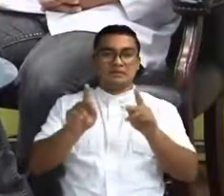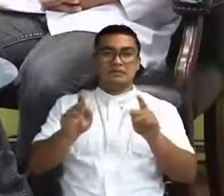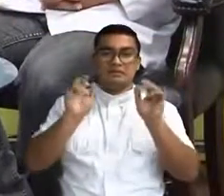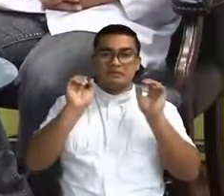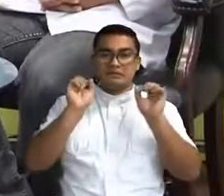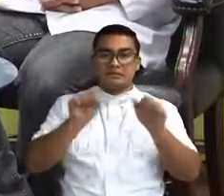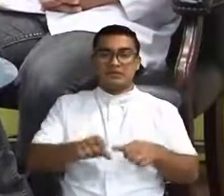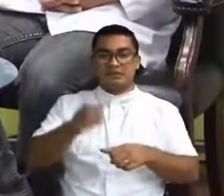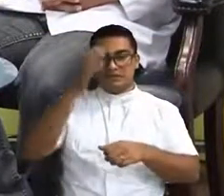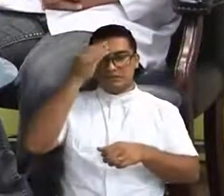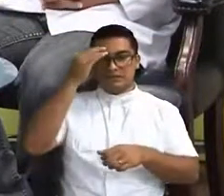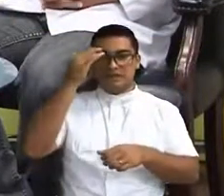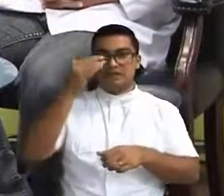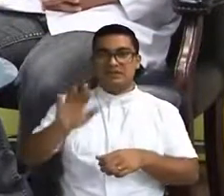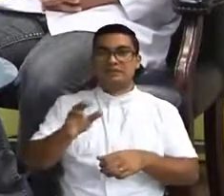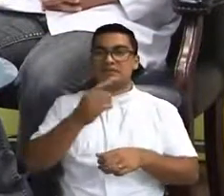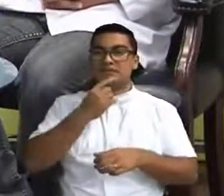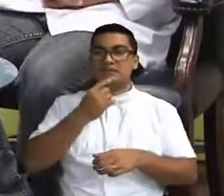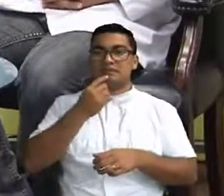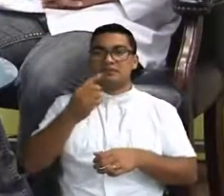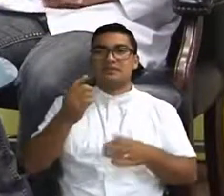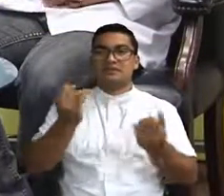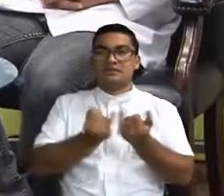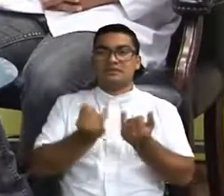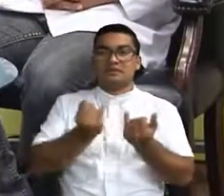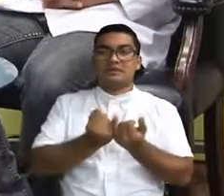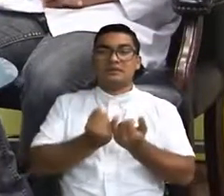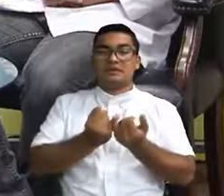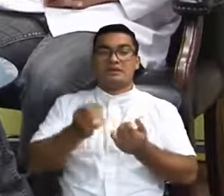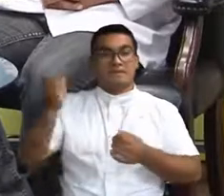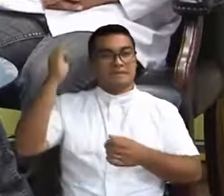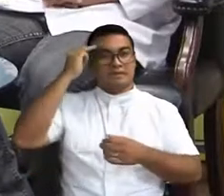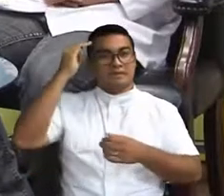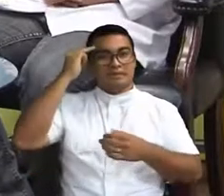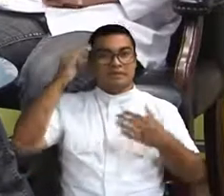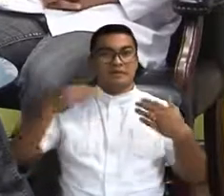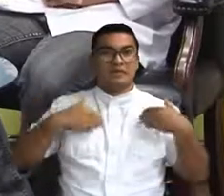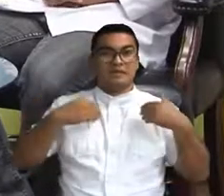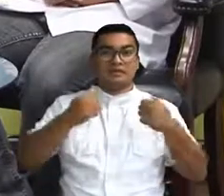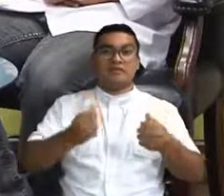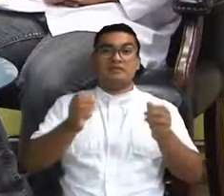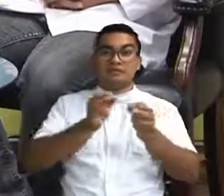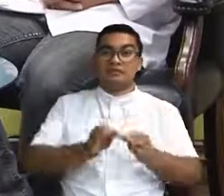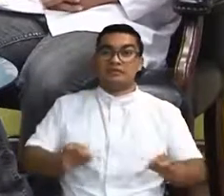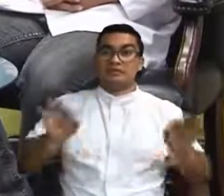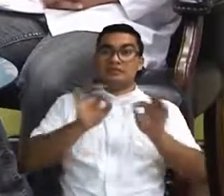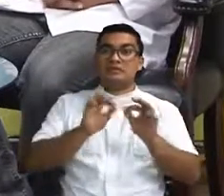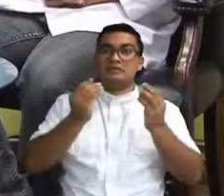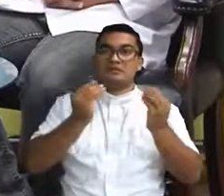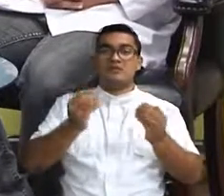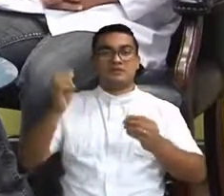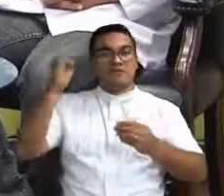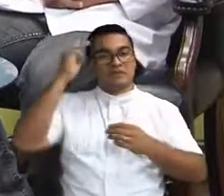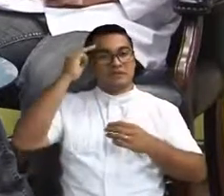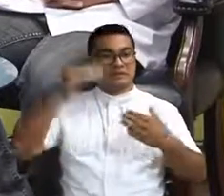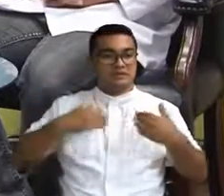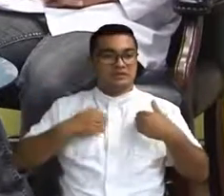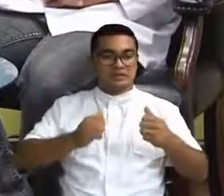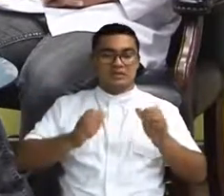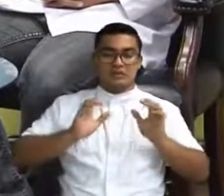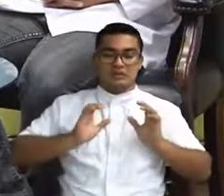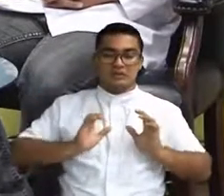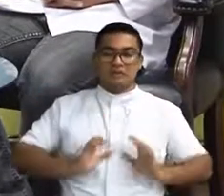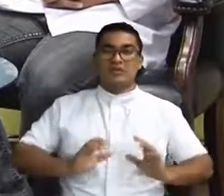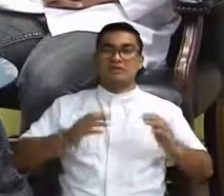que sepan prevenir. La atención de la salud mental es lo más importante, porque en mente sana, cuerpo sano.